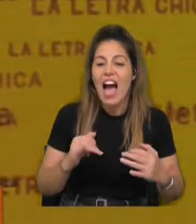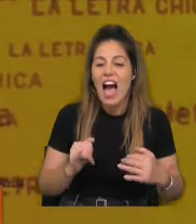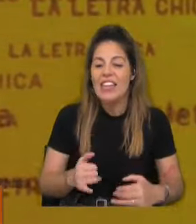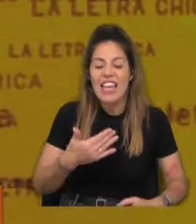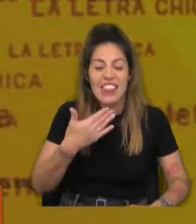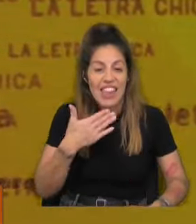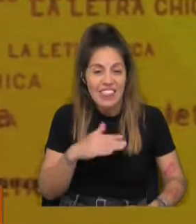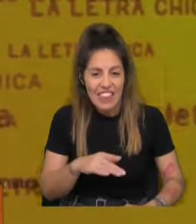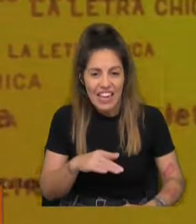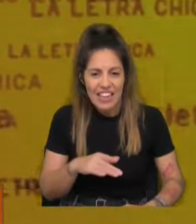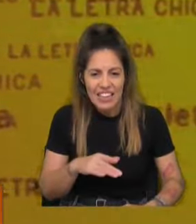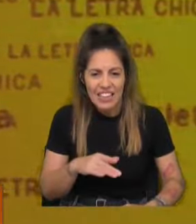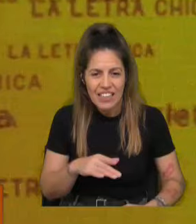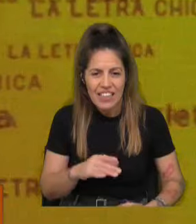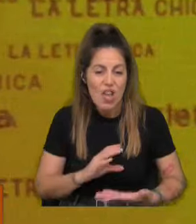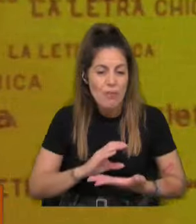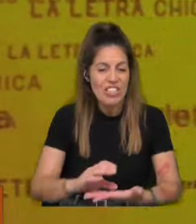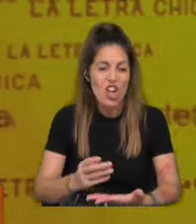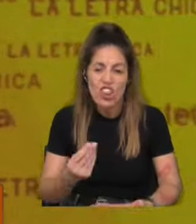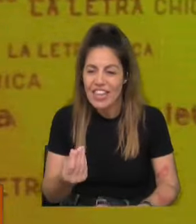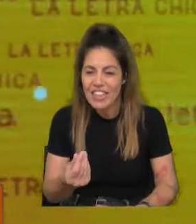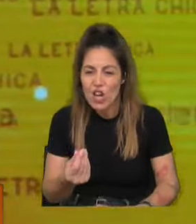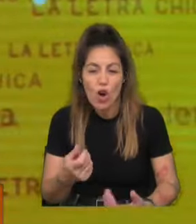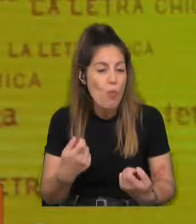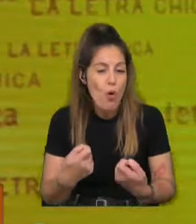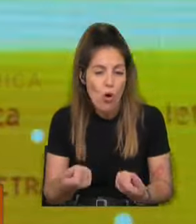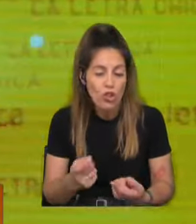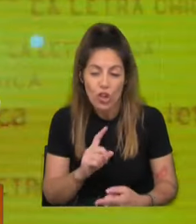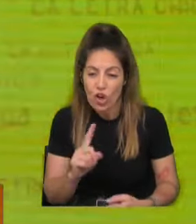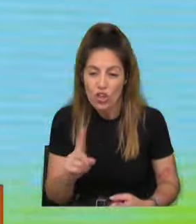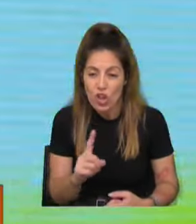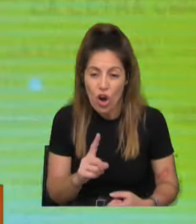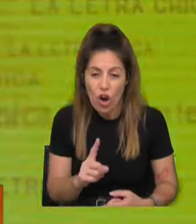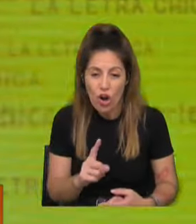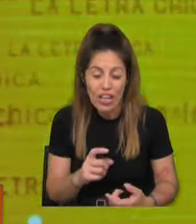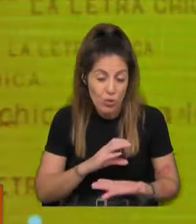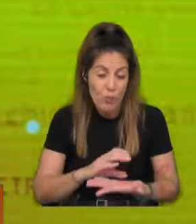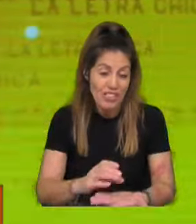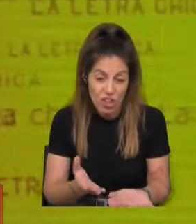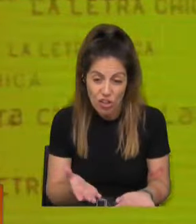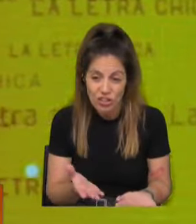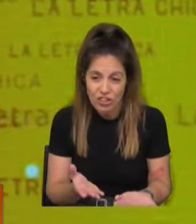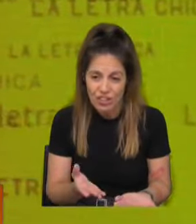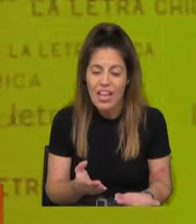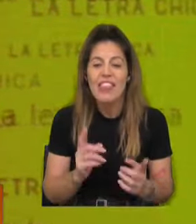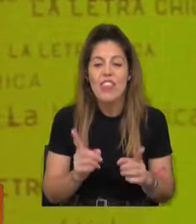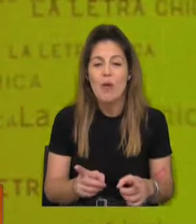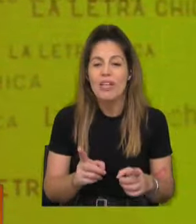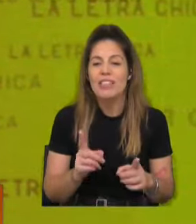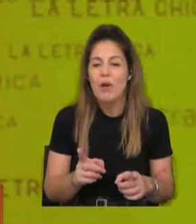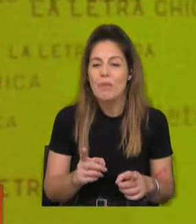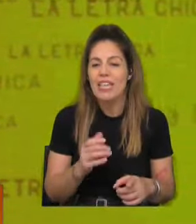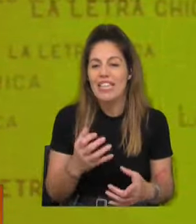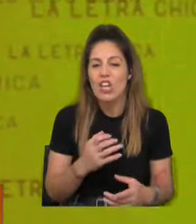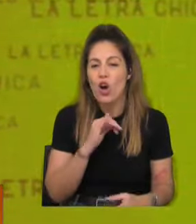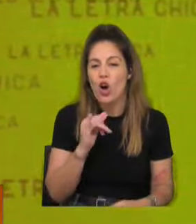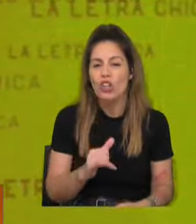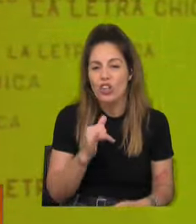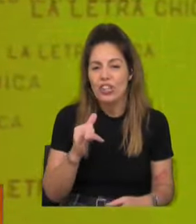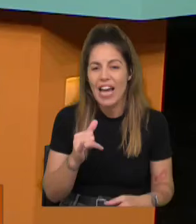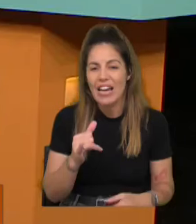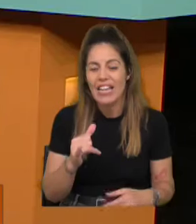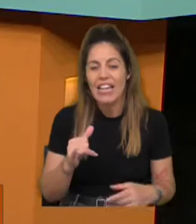el el la inversión de dinero como un costo sin No justamente por lo que es una inversión después rapidito quería comentar el tema de la seguridad social como